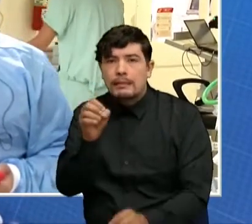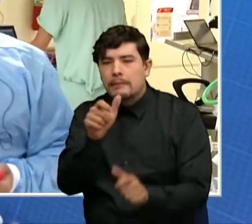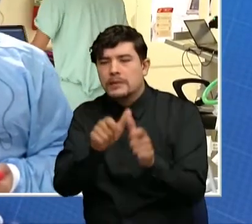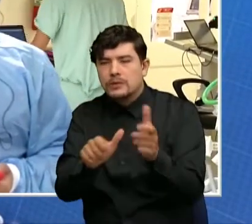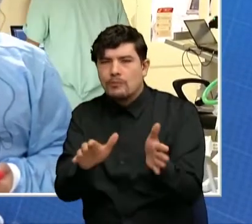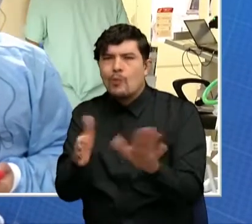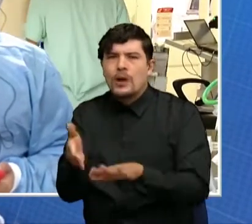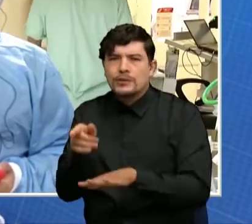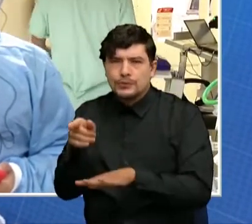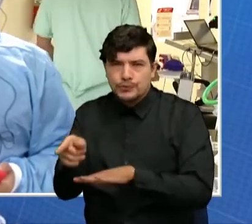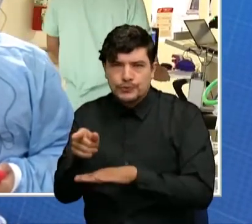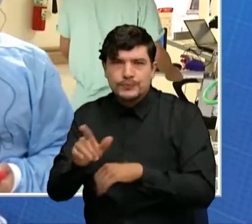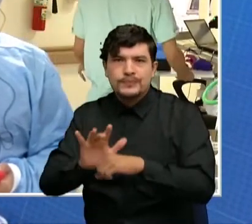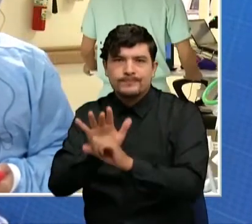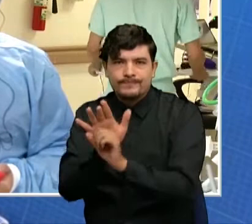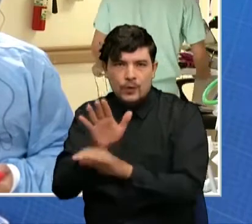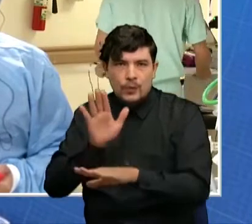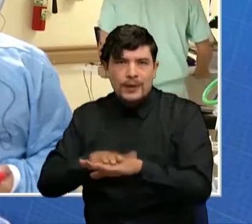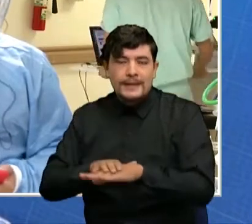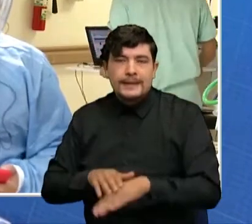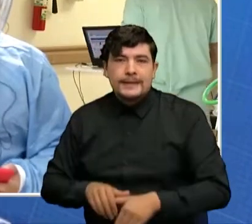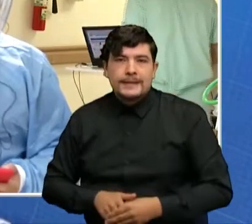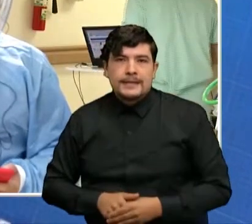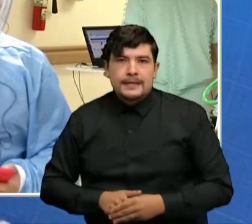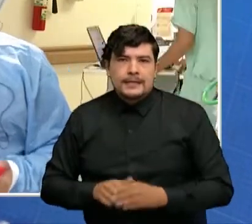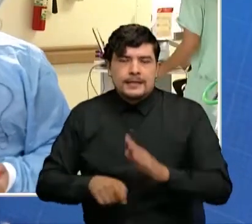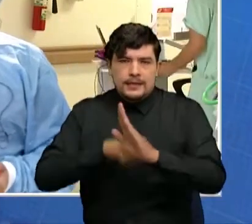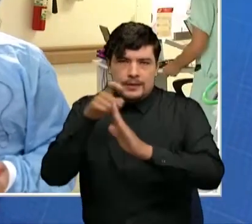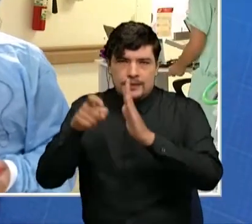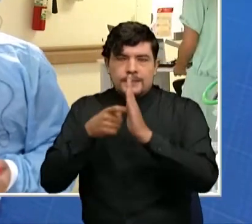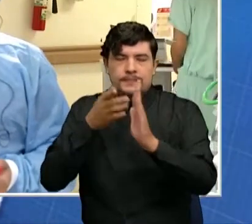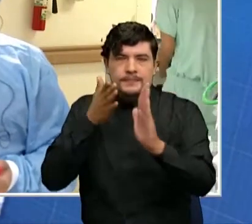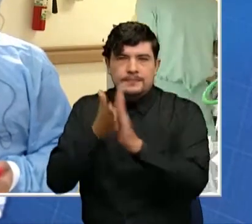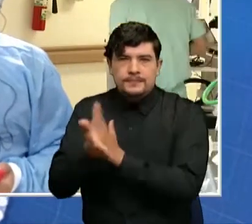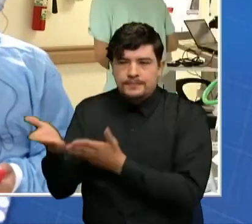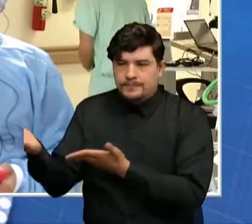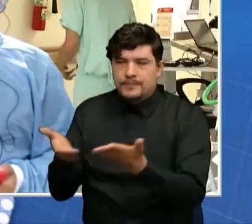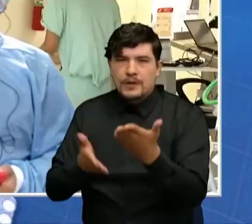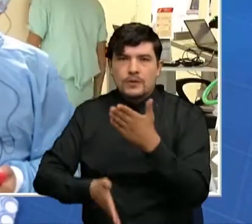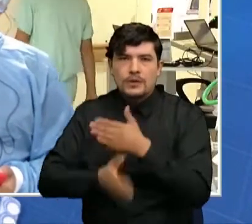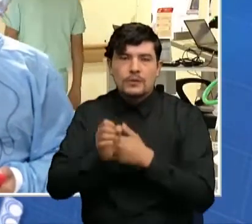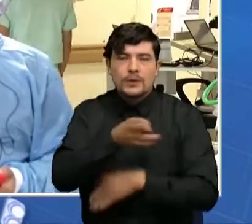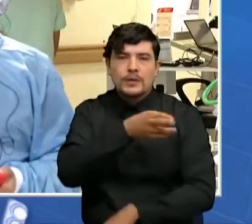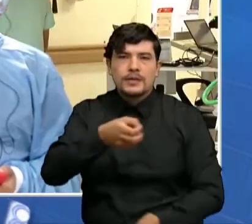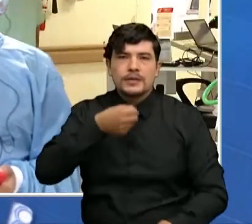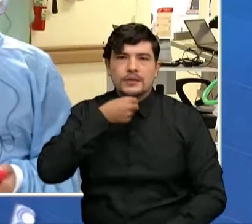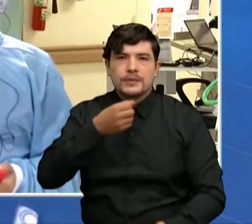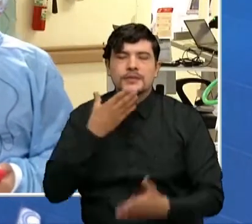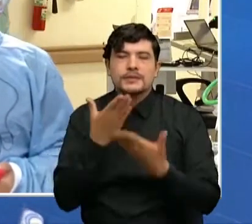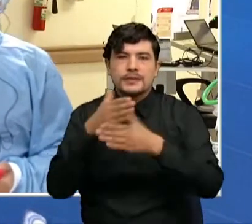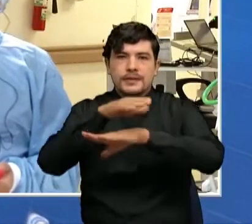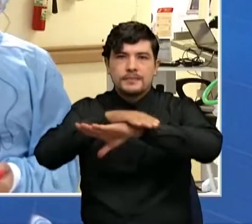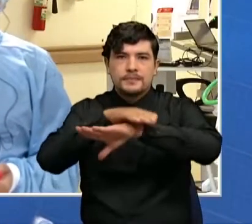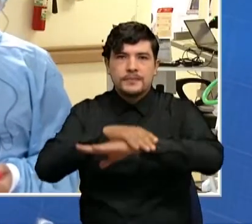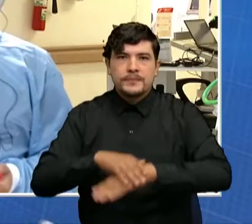en la región santandereana. Esta es la información que tenemos por el momento. Yo soy Carlos Cárdenas, Oriente Noticias, está